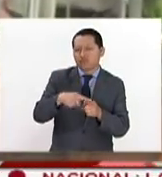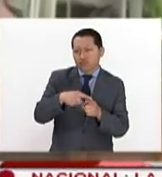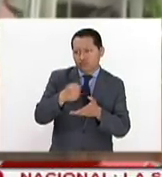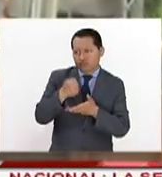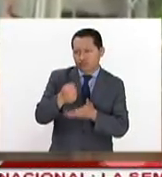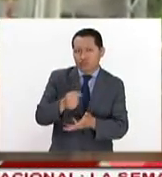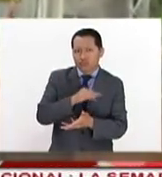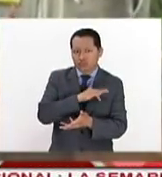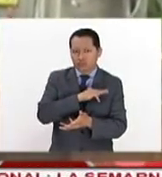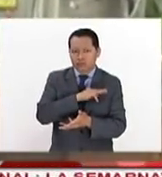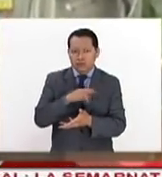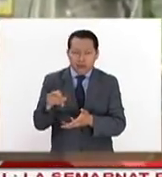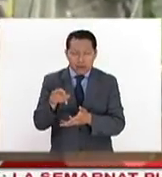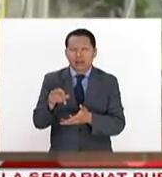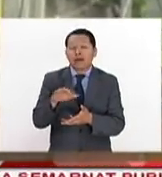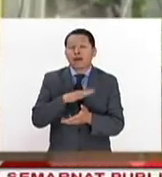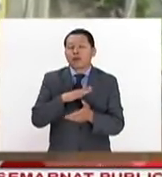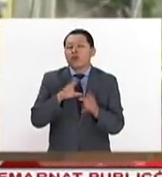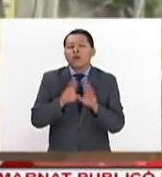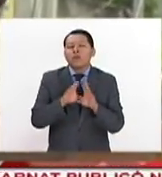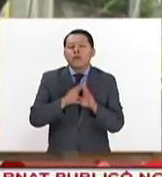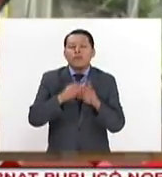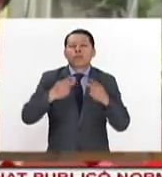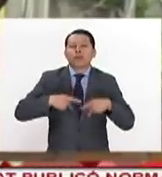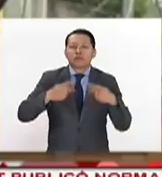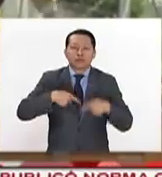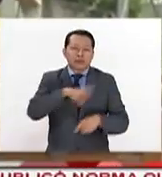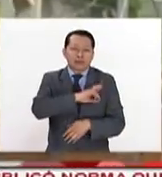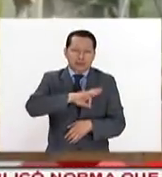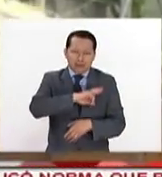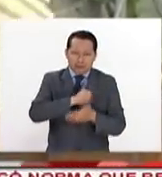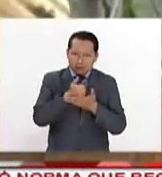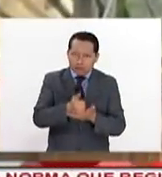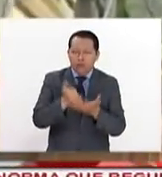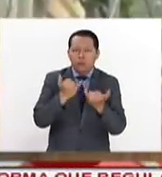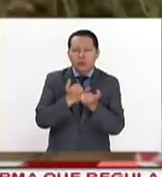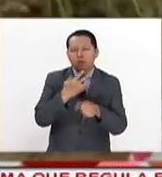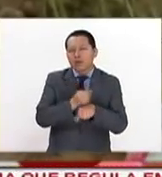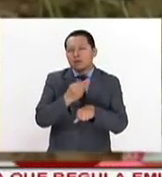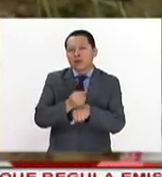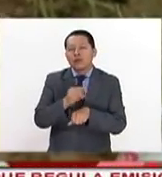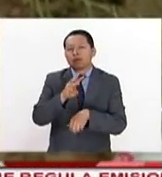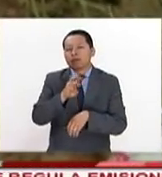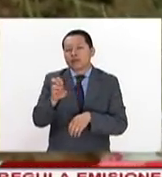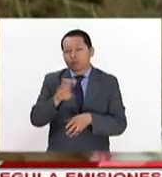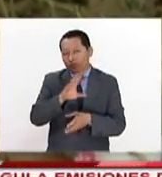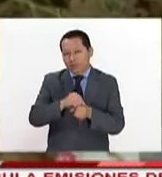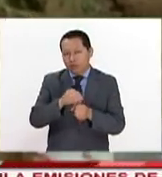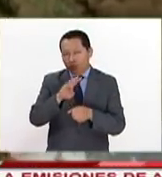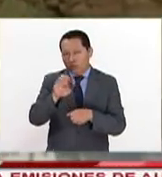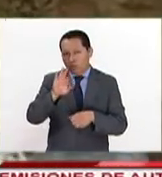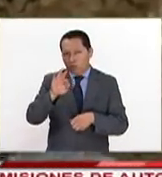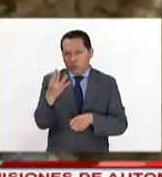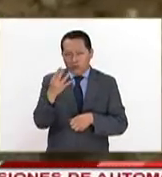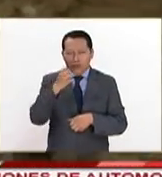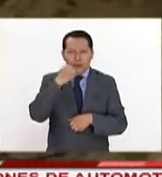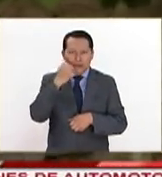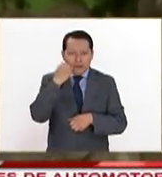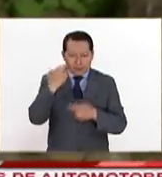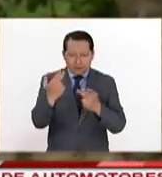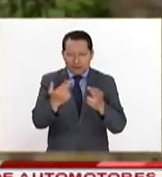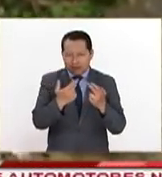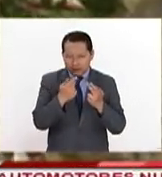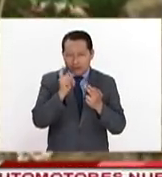ayudar a la renta de los afectados, así como la reparación de 300 de las 444 escuelas